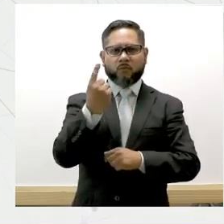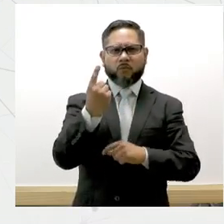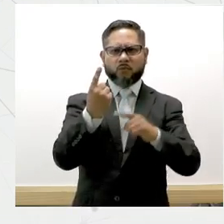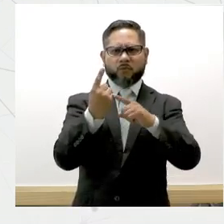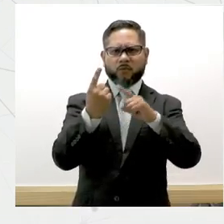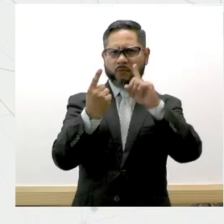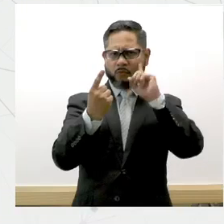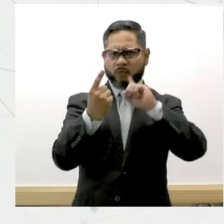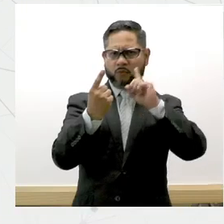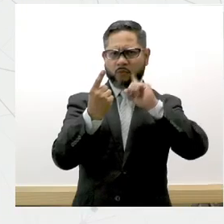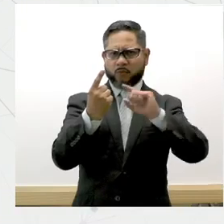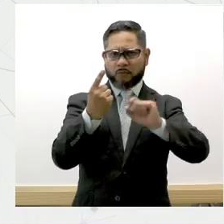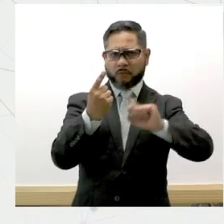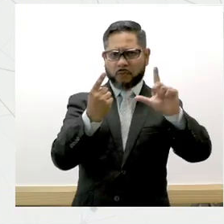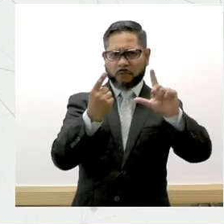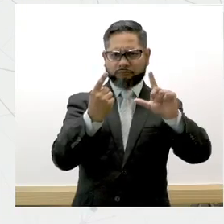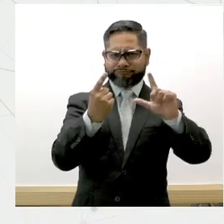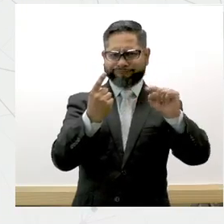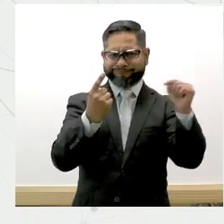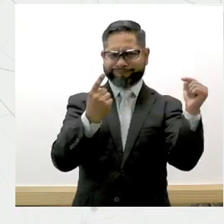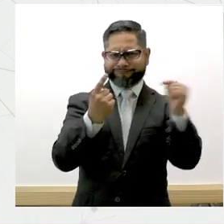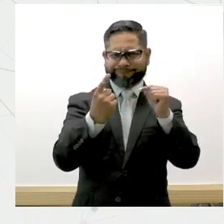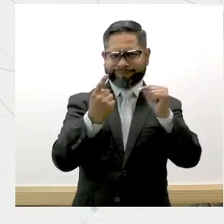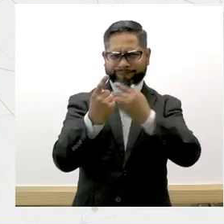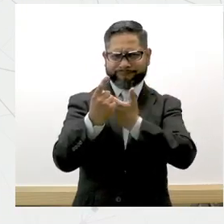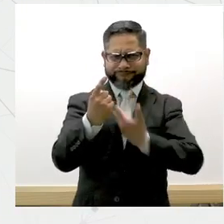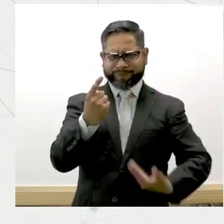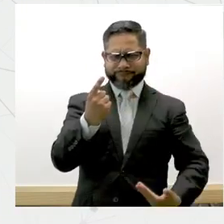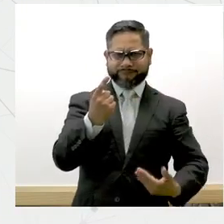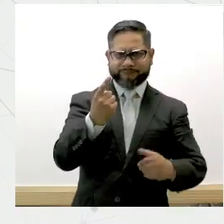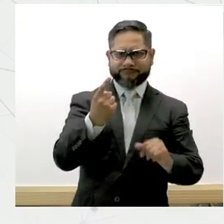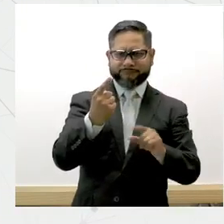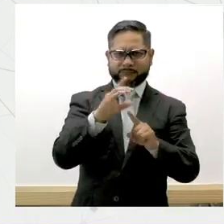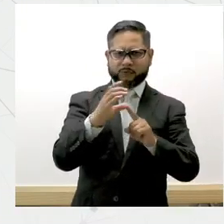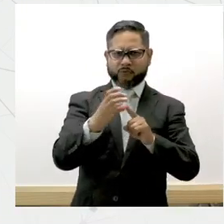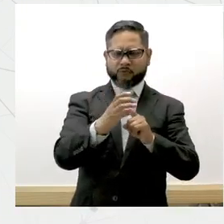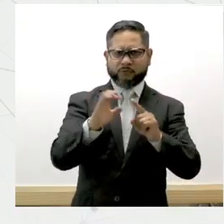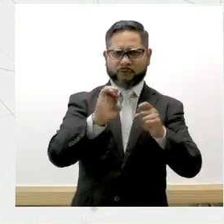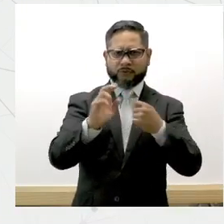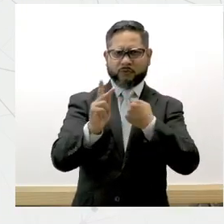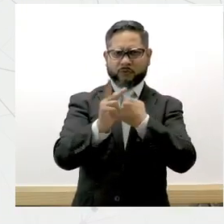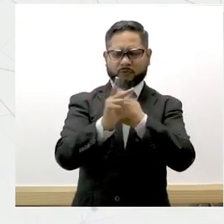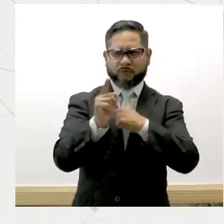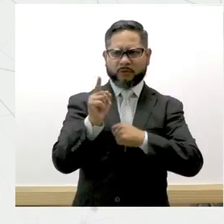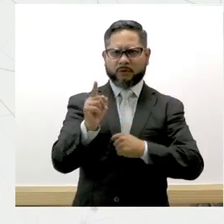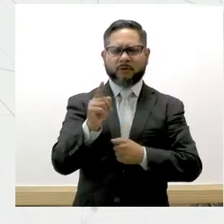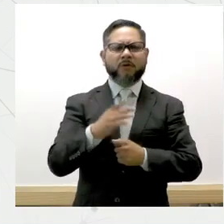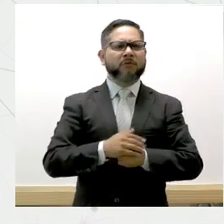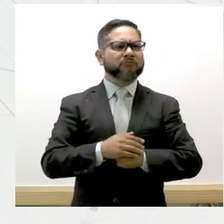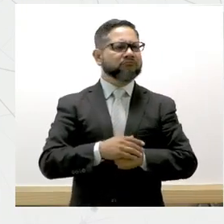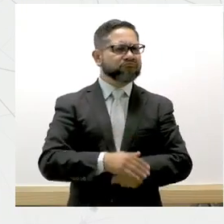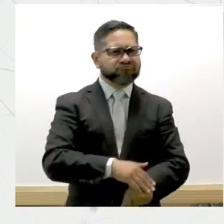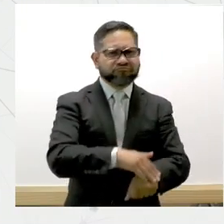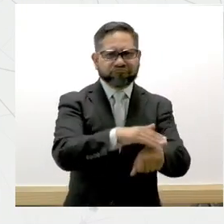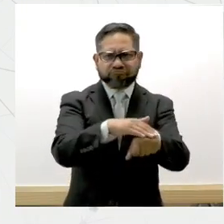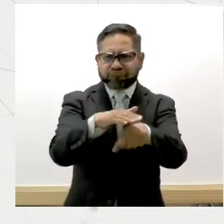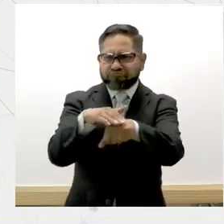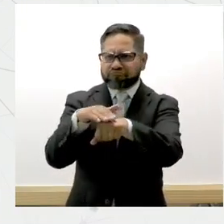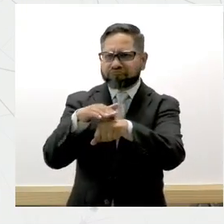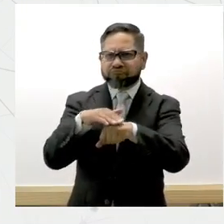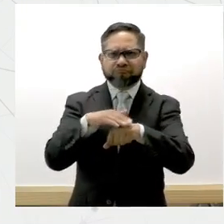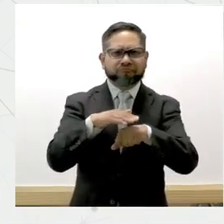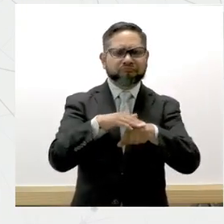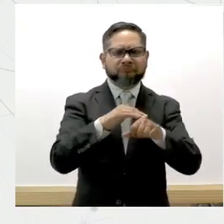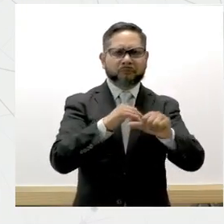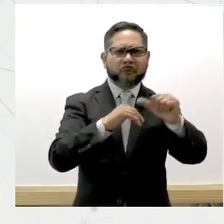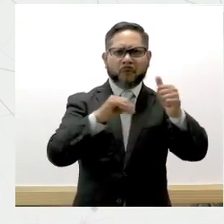profesional cualquiera, la presidenta de la Comisión Europea, Ursula von der Leyen, llegaba a una reunión con Tayyip Erdogan, y